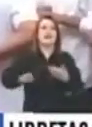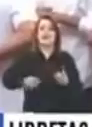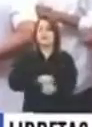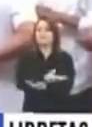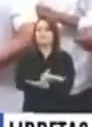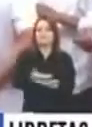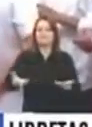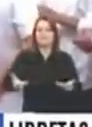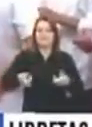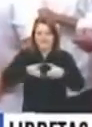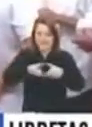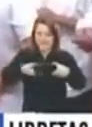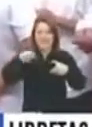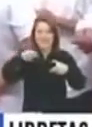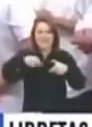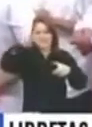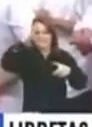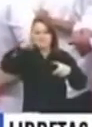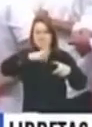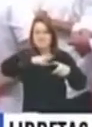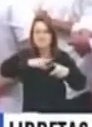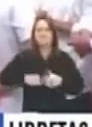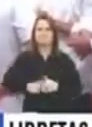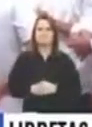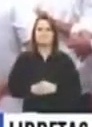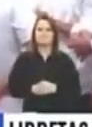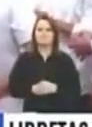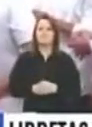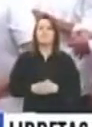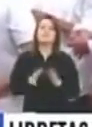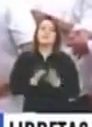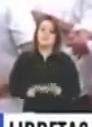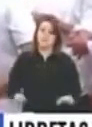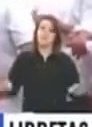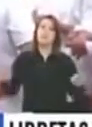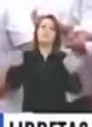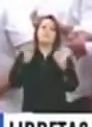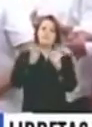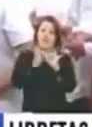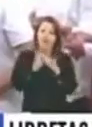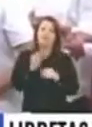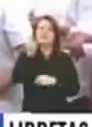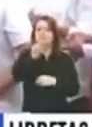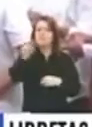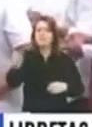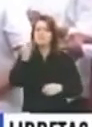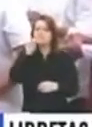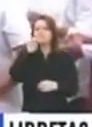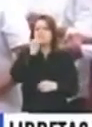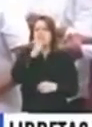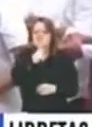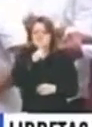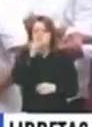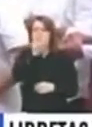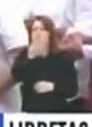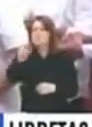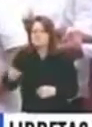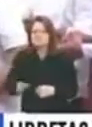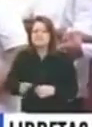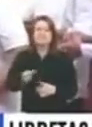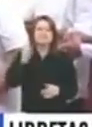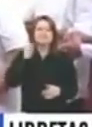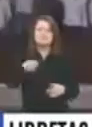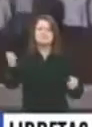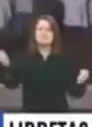Para nosotros es importante llegar con este beneficio a la población que lastimosamente tuvo ese flagelo, tuvo esa gran desgracia de ser víctima del conflicto armado